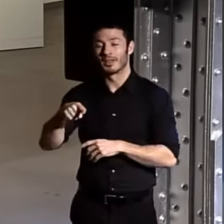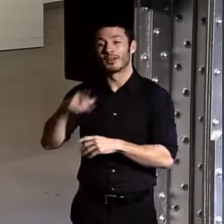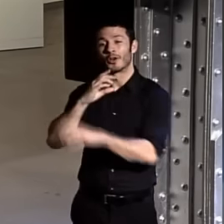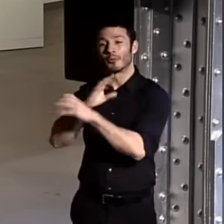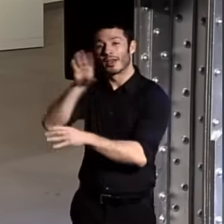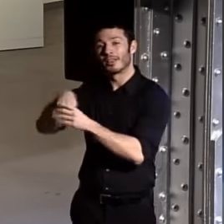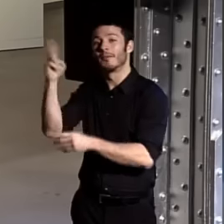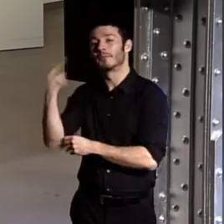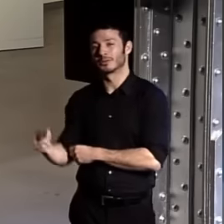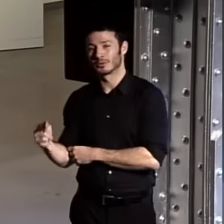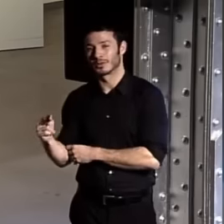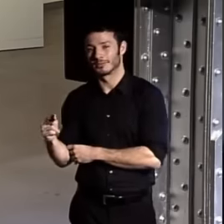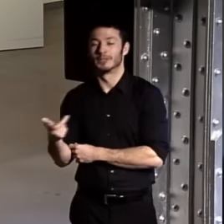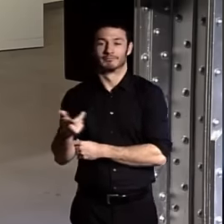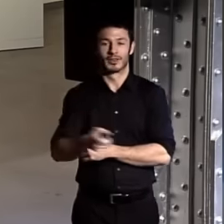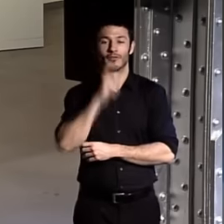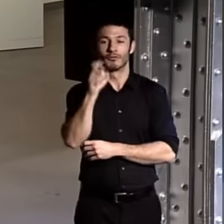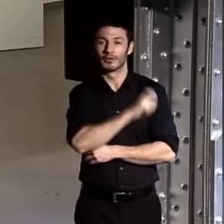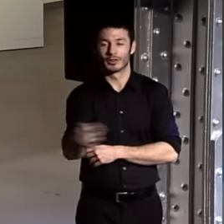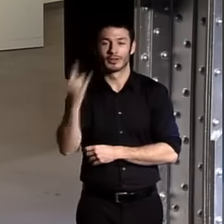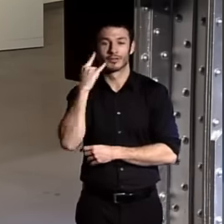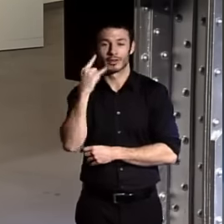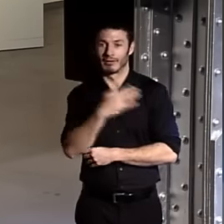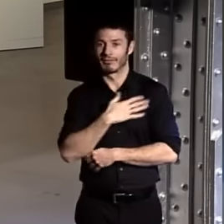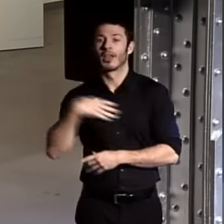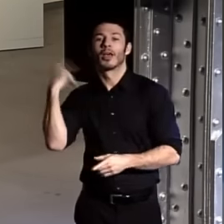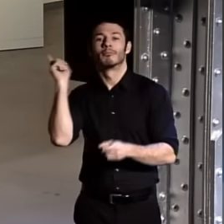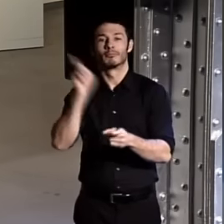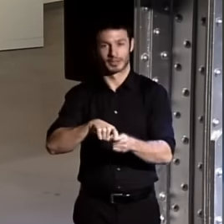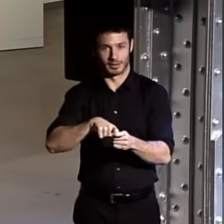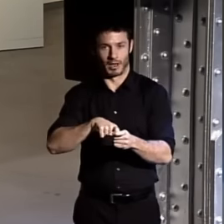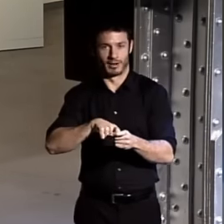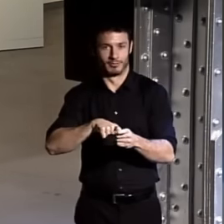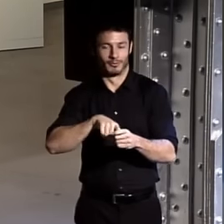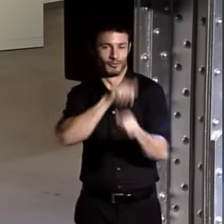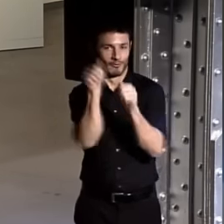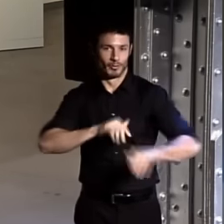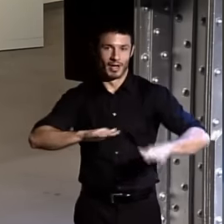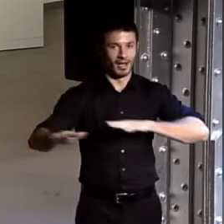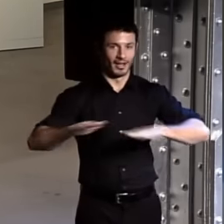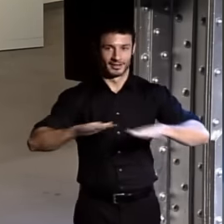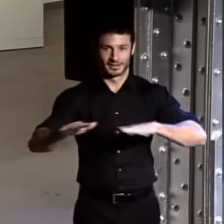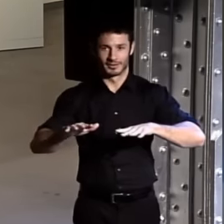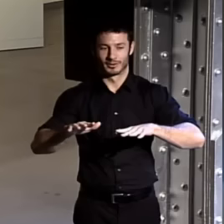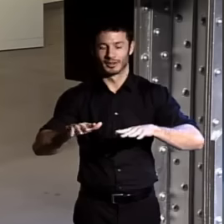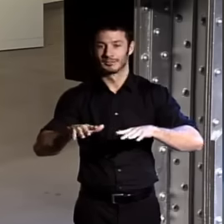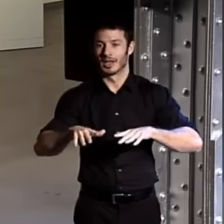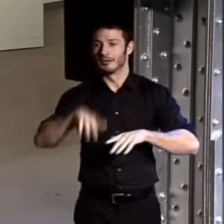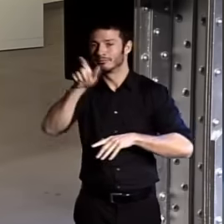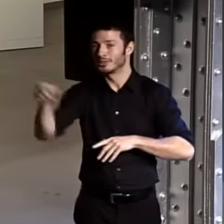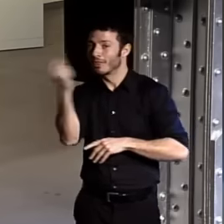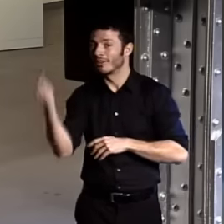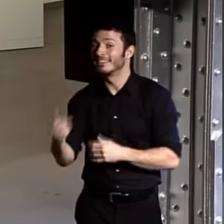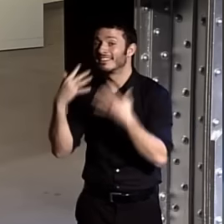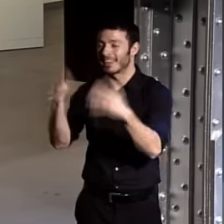bueno apuntar que fundación telefónica ha querido participar en esta exposición de forma activa y ha pedido a 10 eh ilustradores